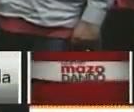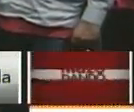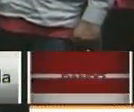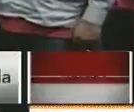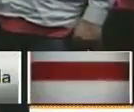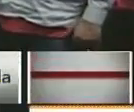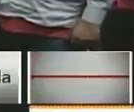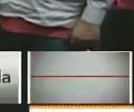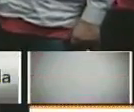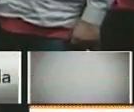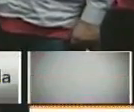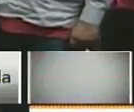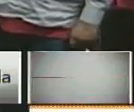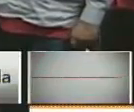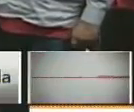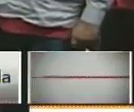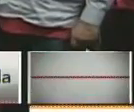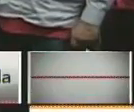ese liderazgo,